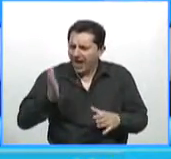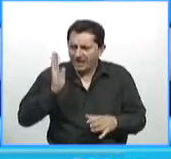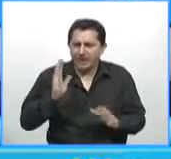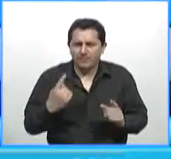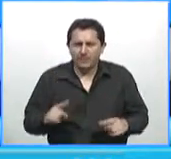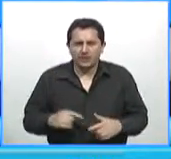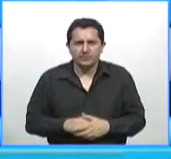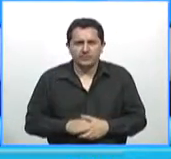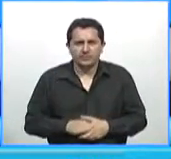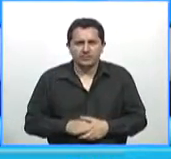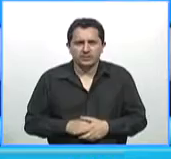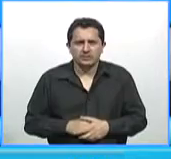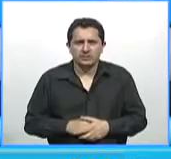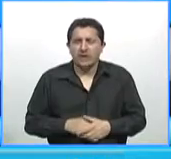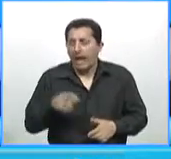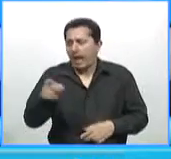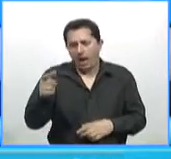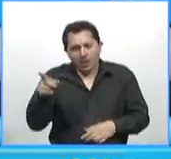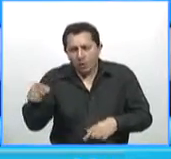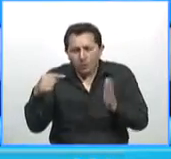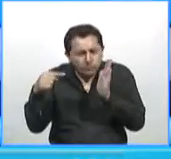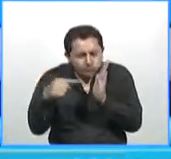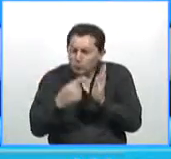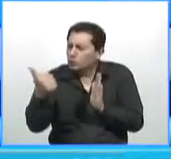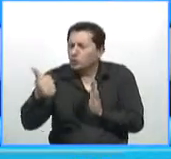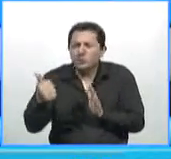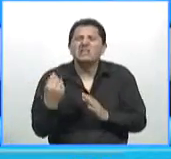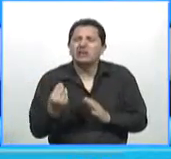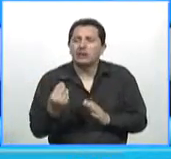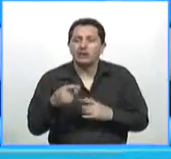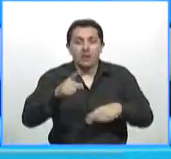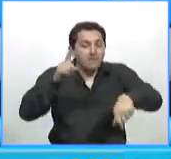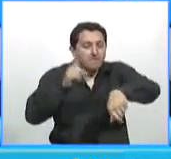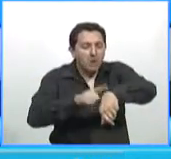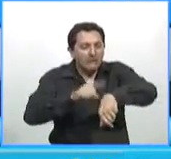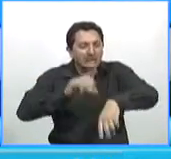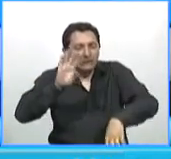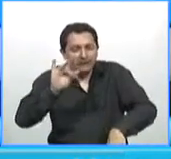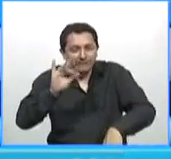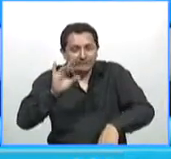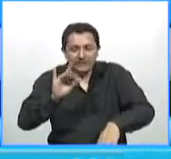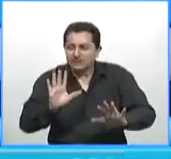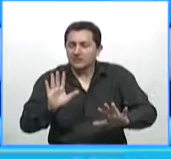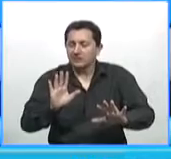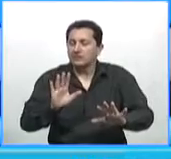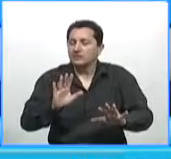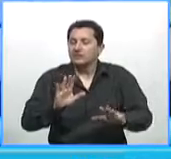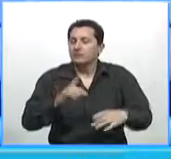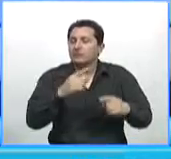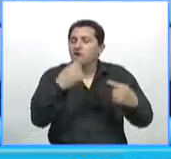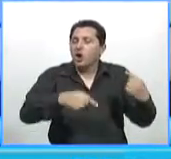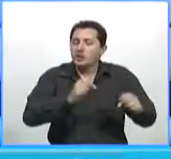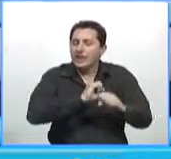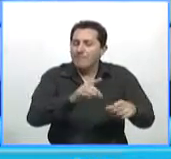qué bueno eso que marcás, que en esos momentos más críticos, donde sabés que si algo sale mal, son una sucesión de cosas que salen